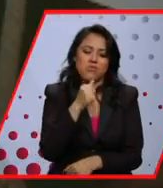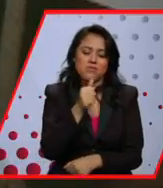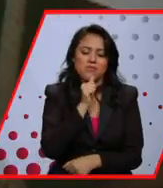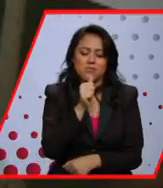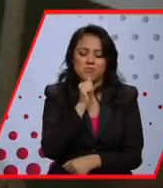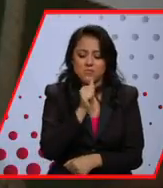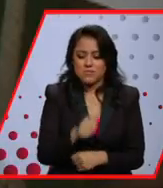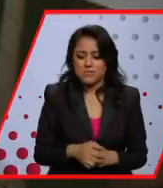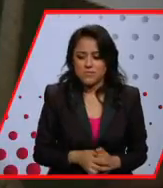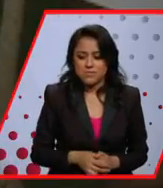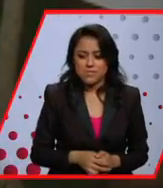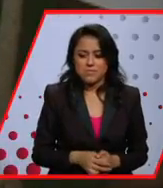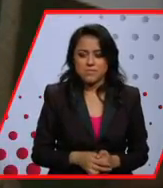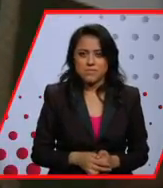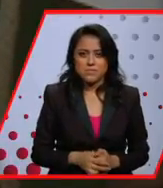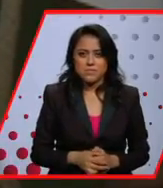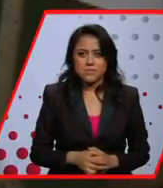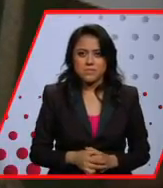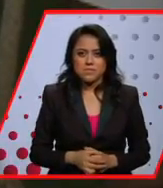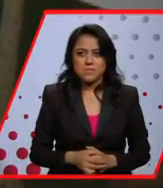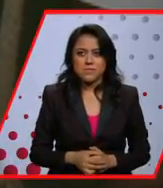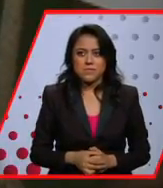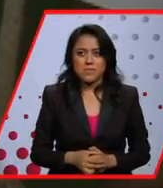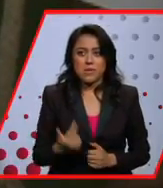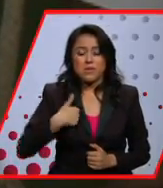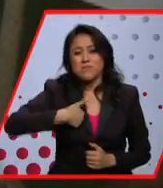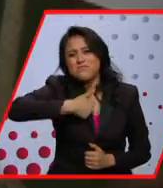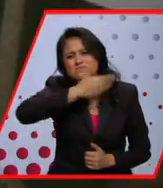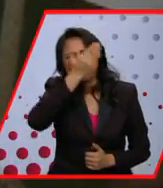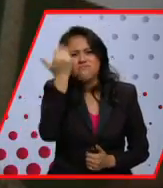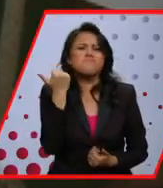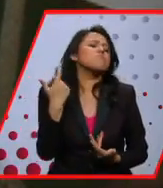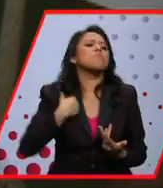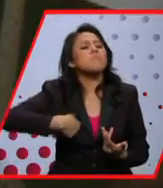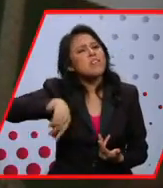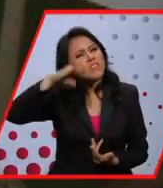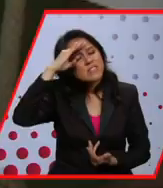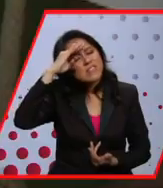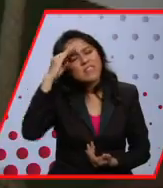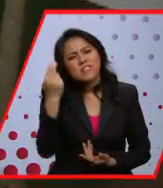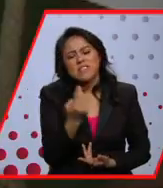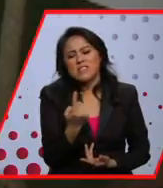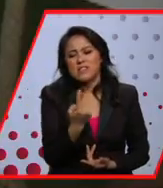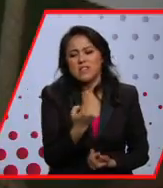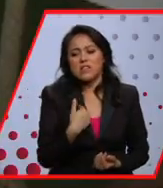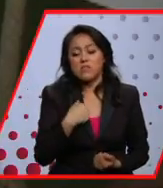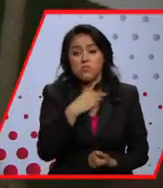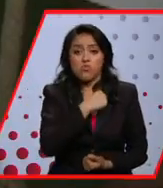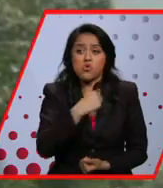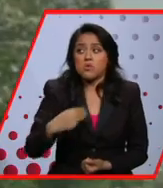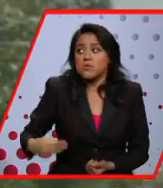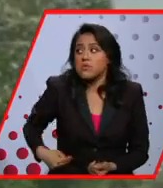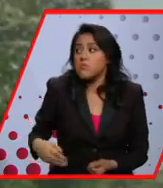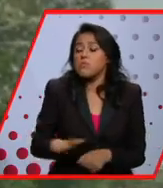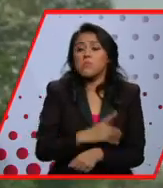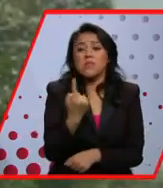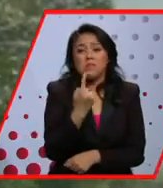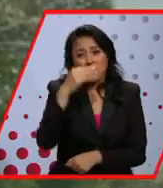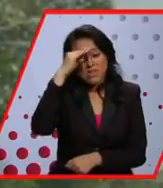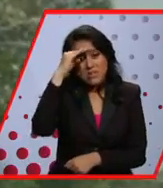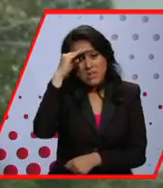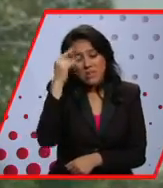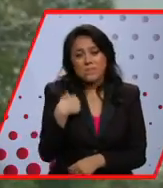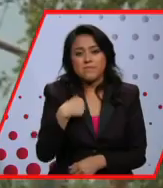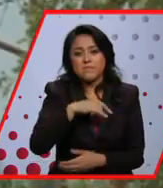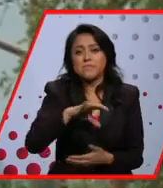Pero, pues no sé qué es lo que piensa nuestro municipio. Familias de la colonia